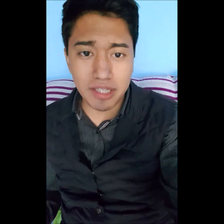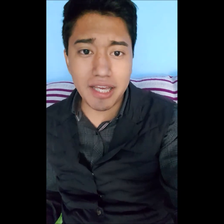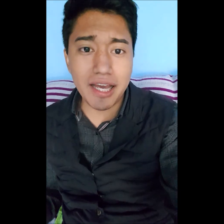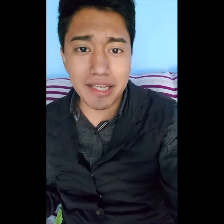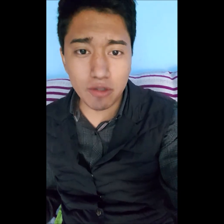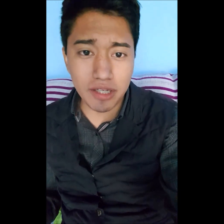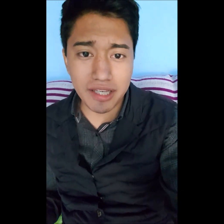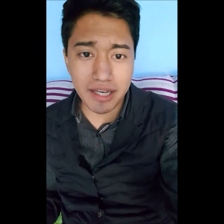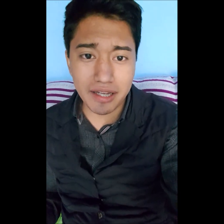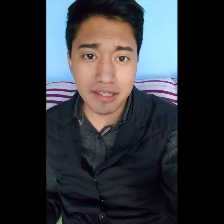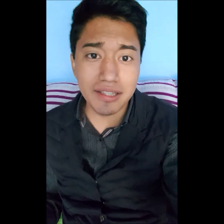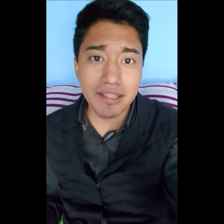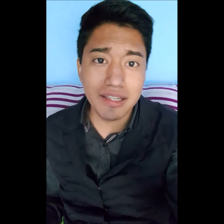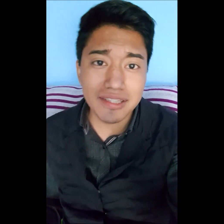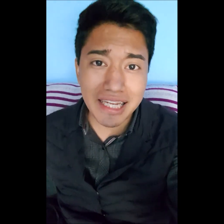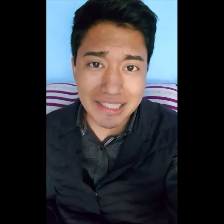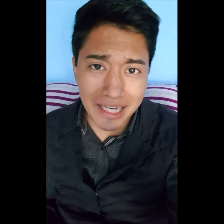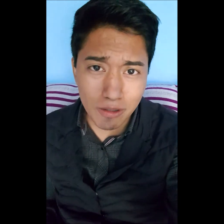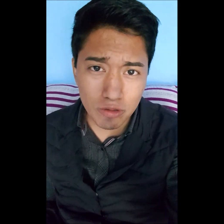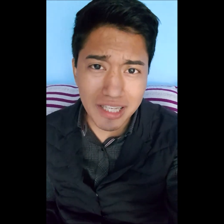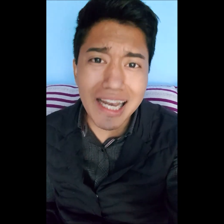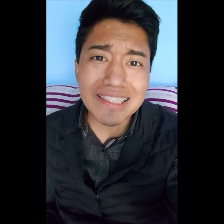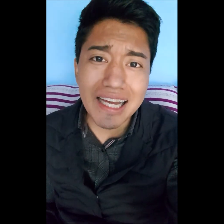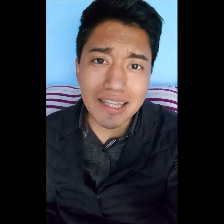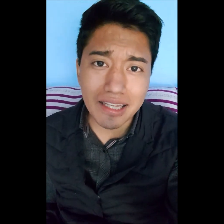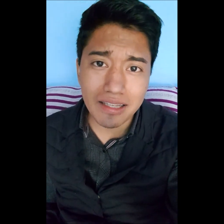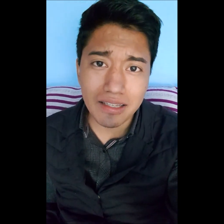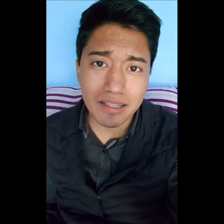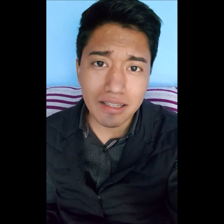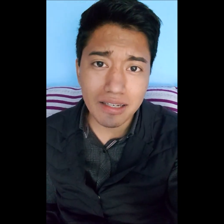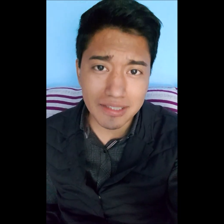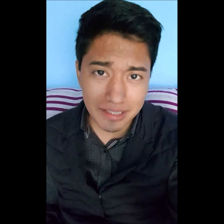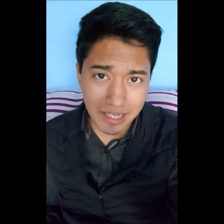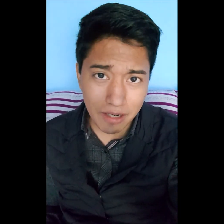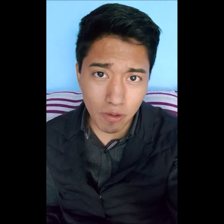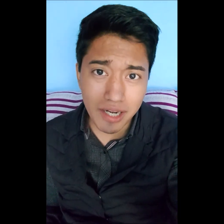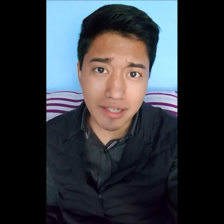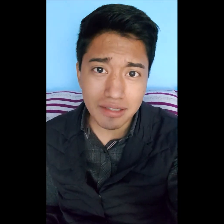lloriquear y quiera derecha nos que les arde les arde la cola